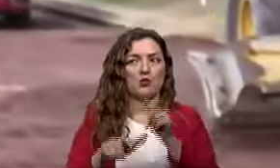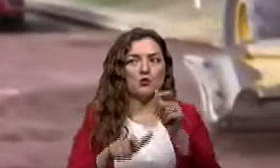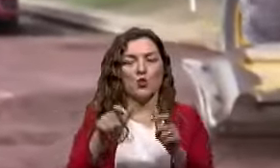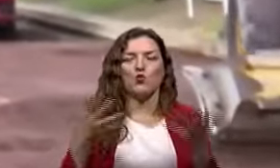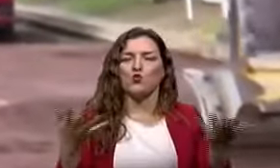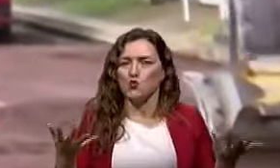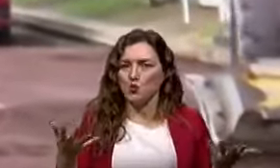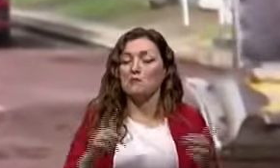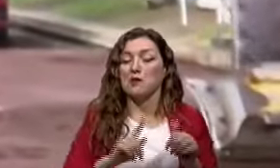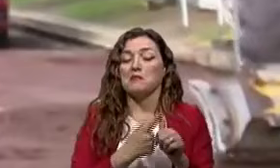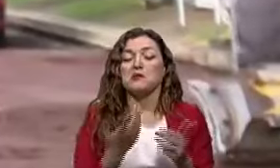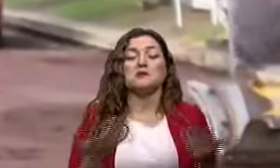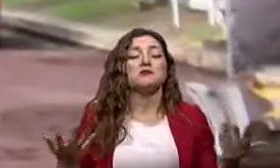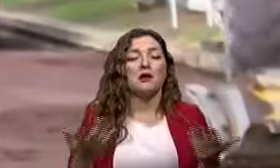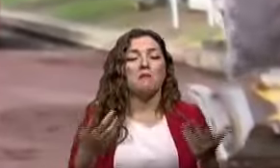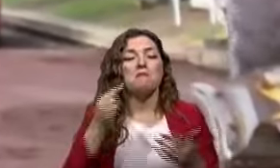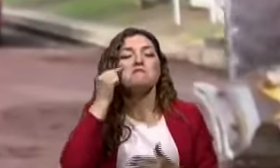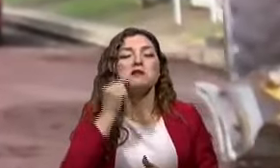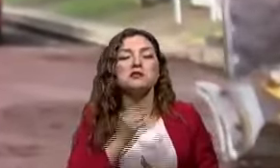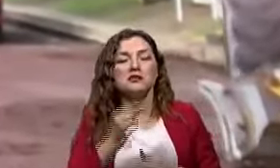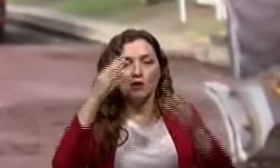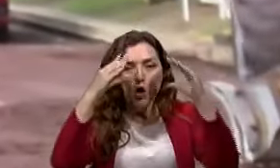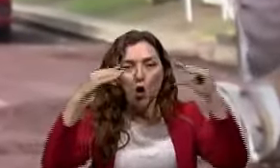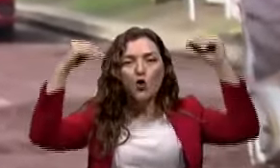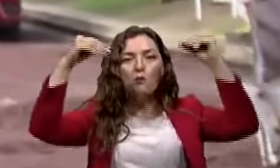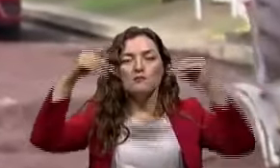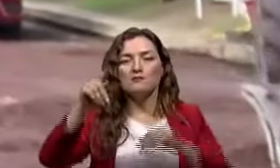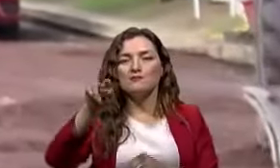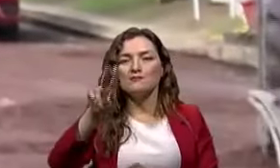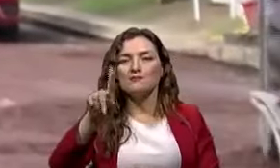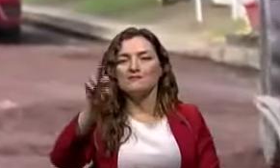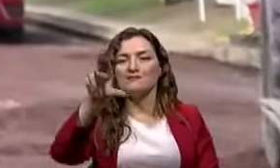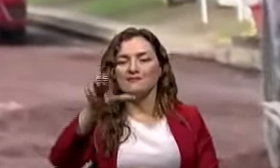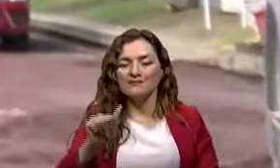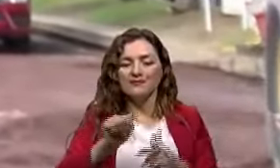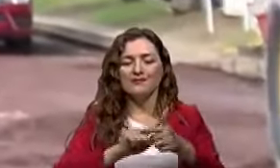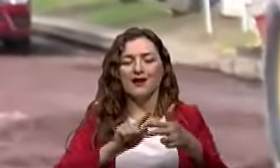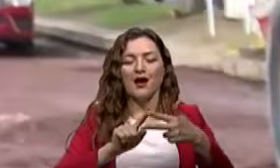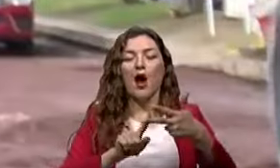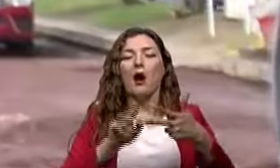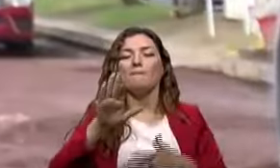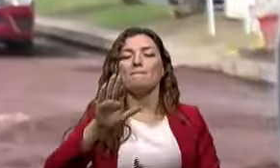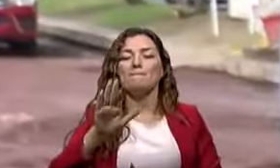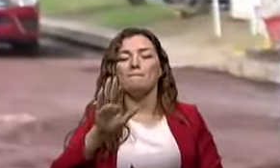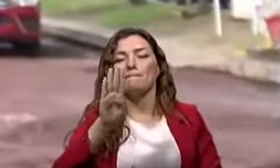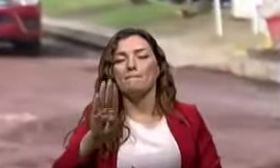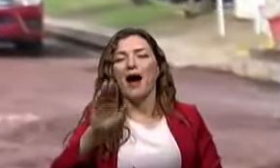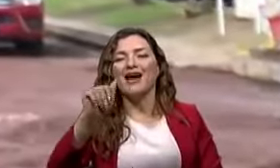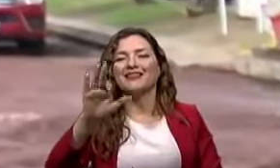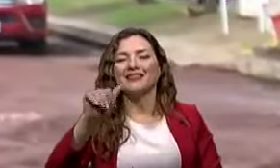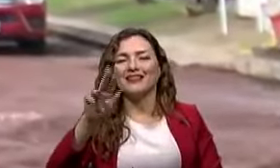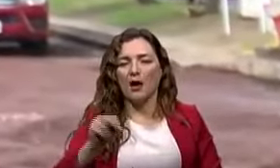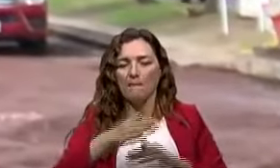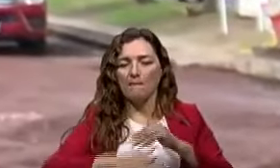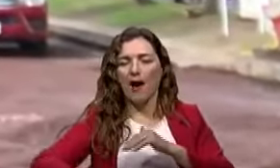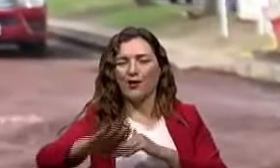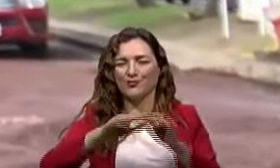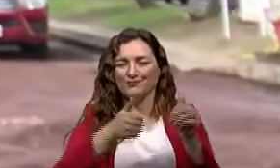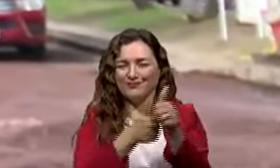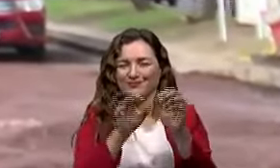que conecta los sectores de la Mariscal, la Colón, la Pradera y el Batán Bajo, así que tener toda la paciencia del mundo, porque realmente se están haciendo estos trabajos